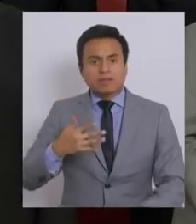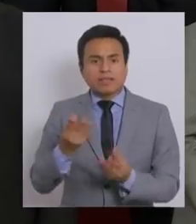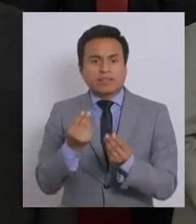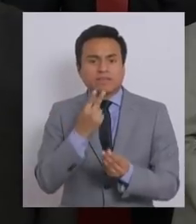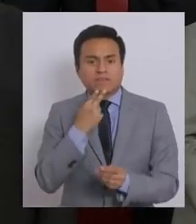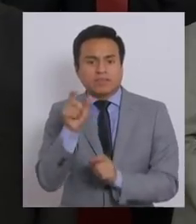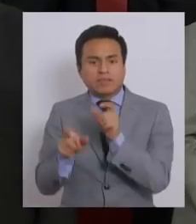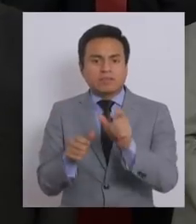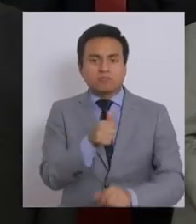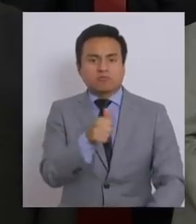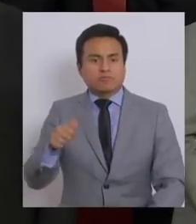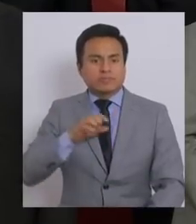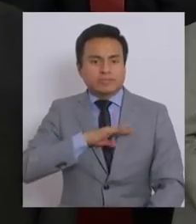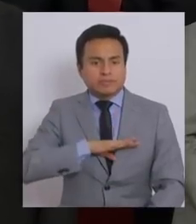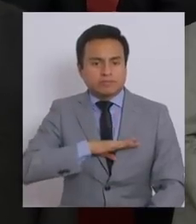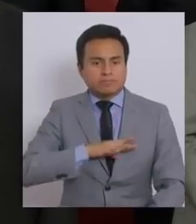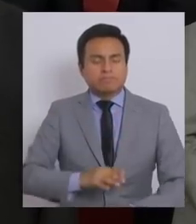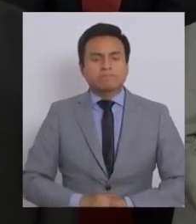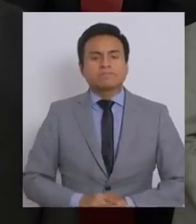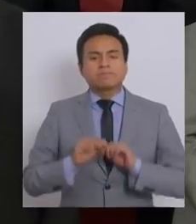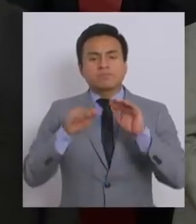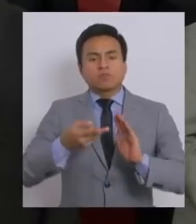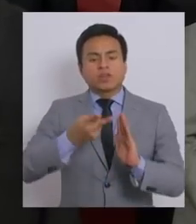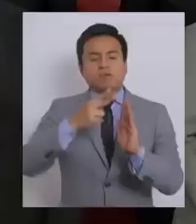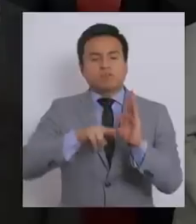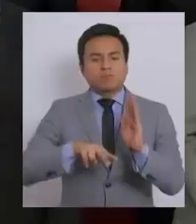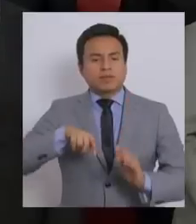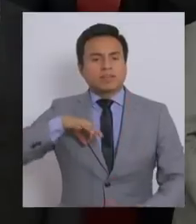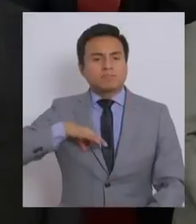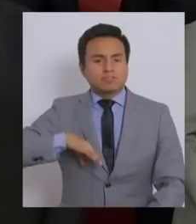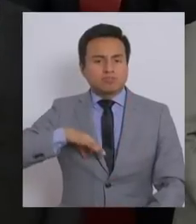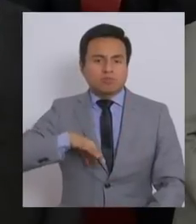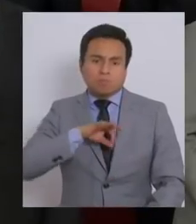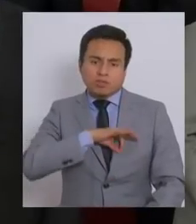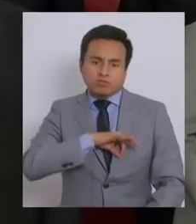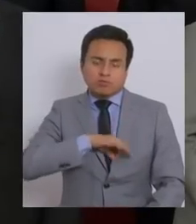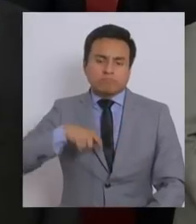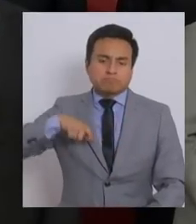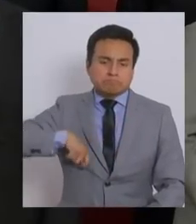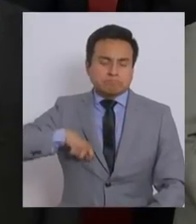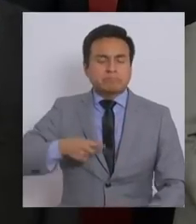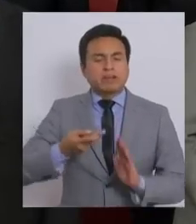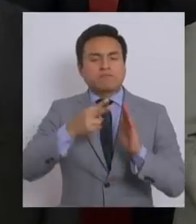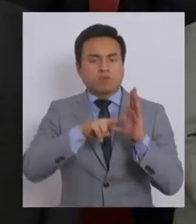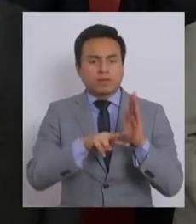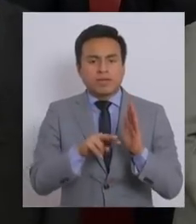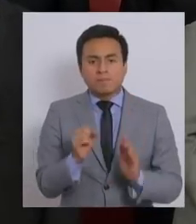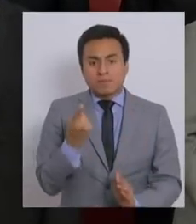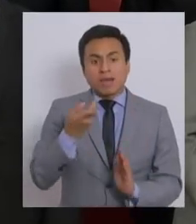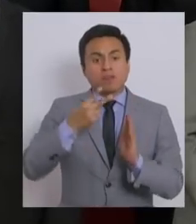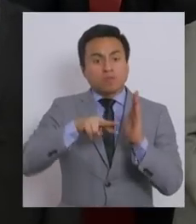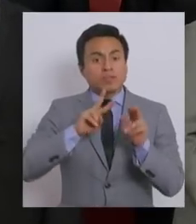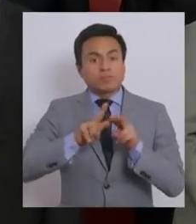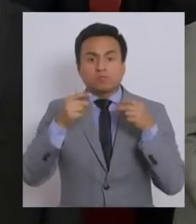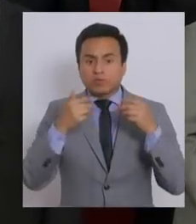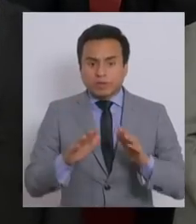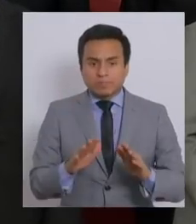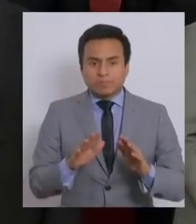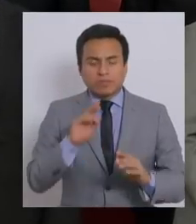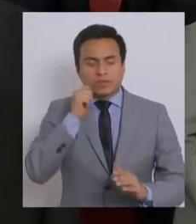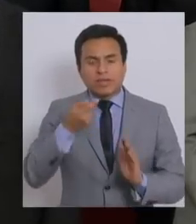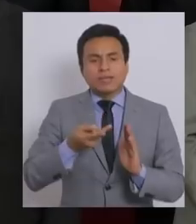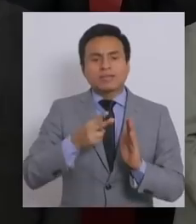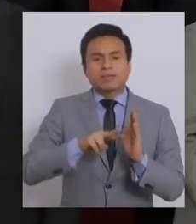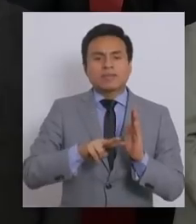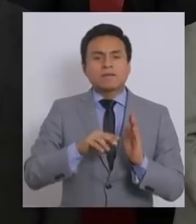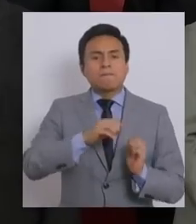de vida de todos los chilenos, como la reforma a las pensiones. Ya hicimos una primera reforma, que fue la reforma